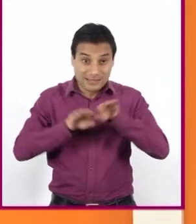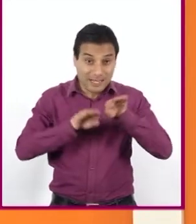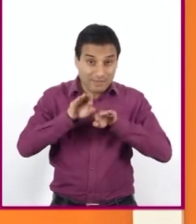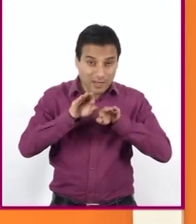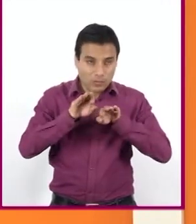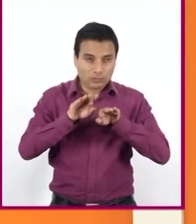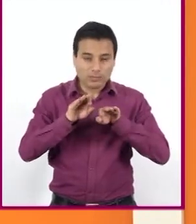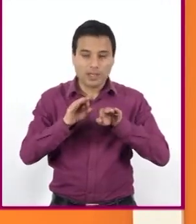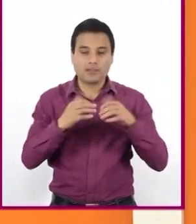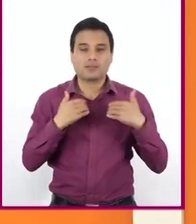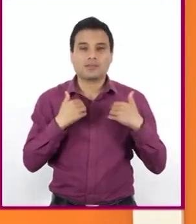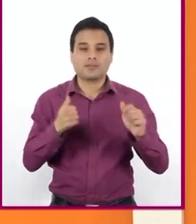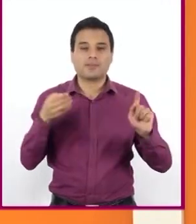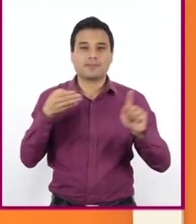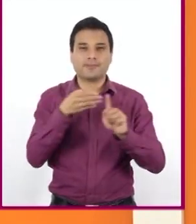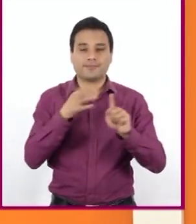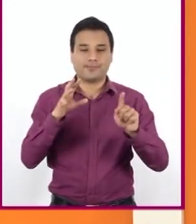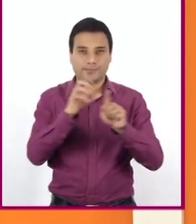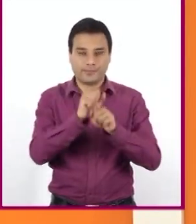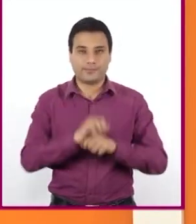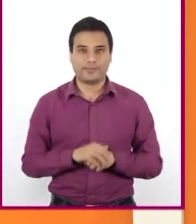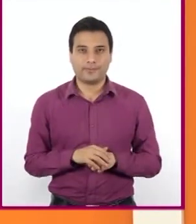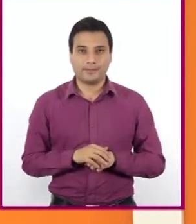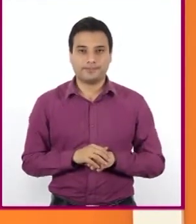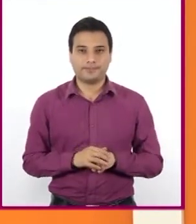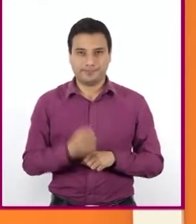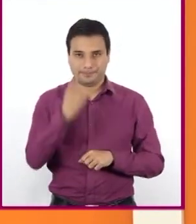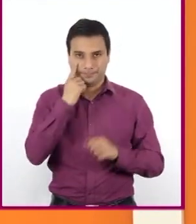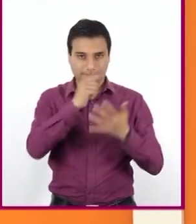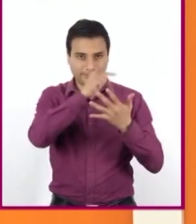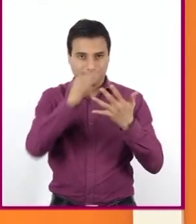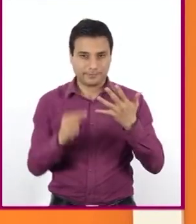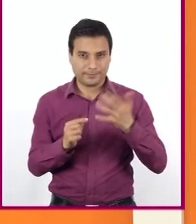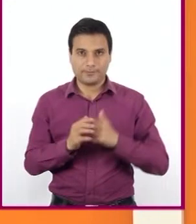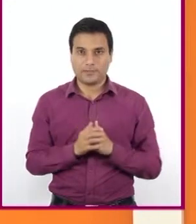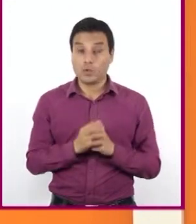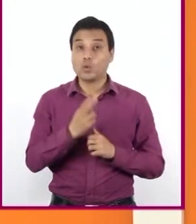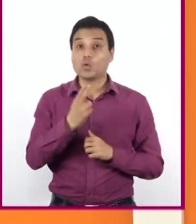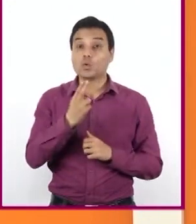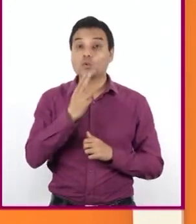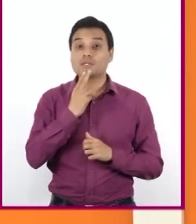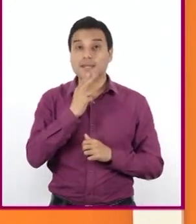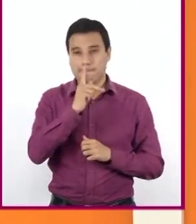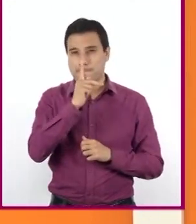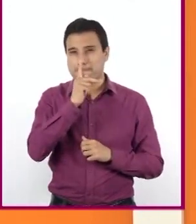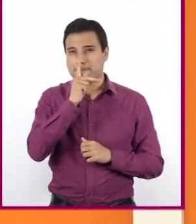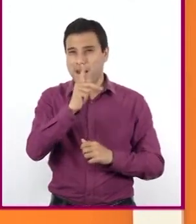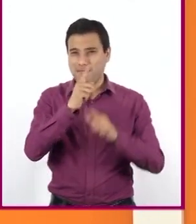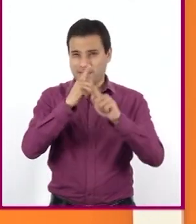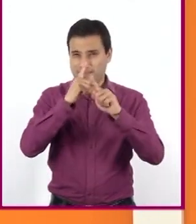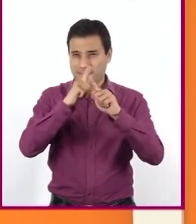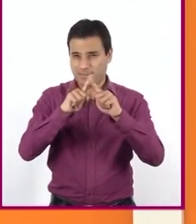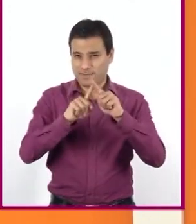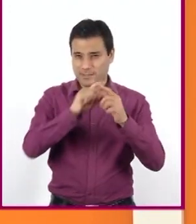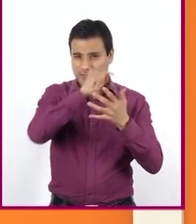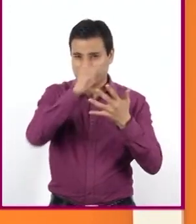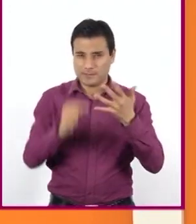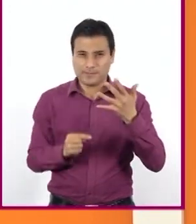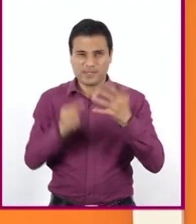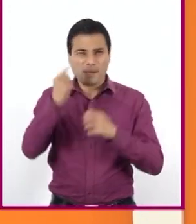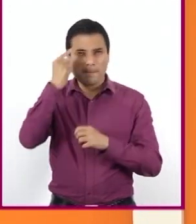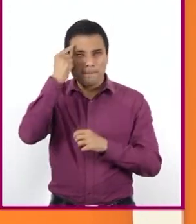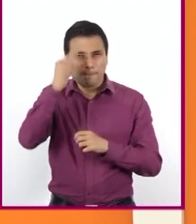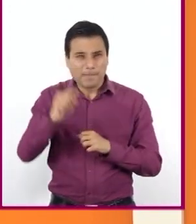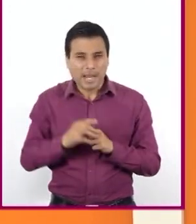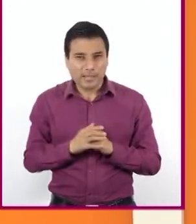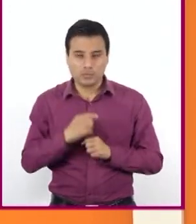Pueden utilizar los siguientes indicadores: por tanto, por ende, por consiguiente, por